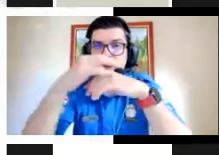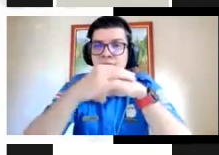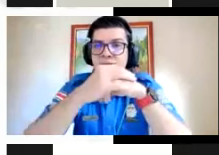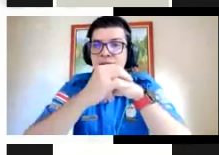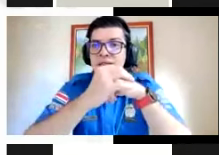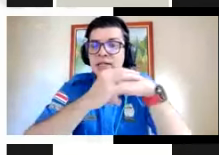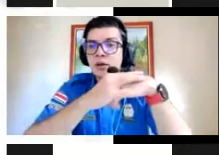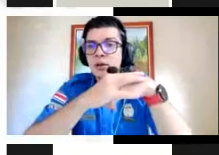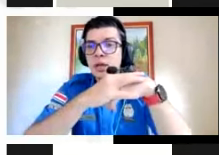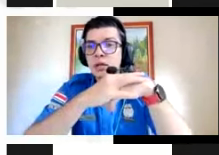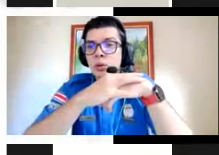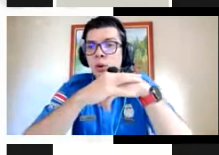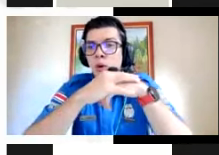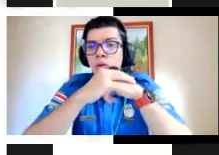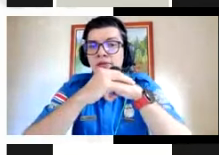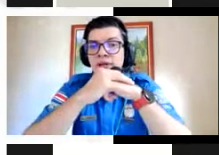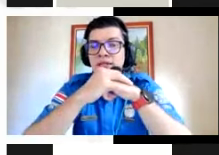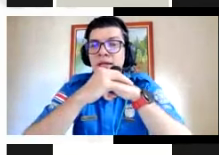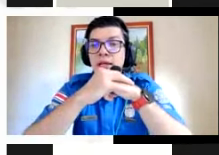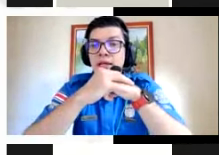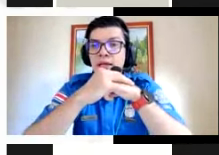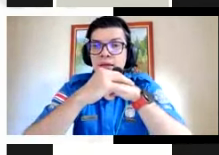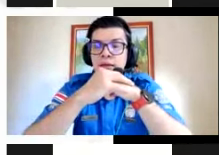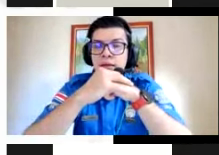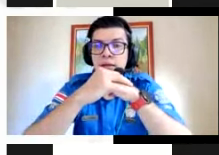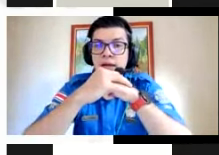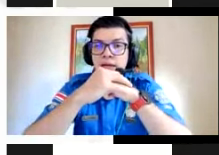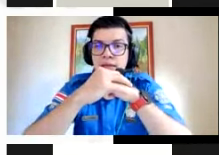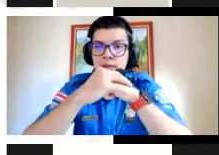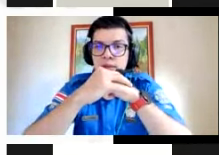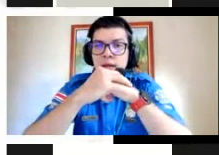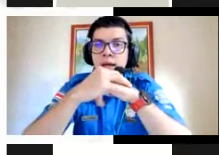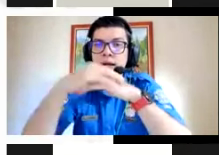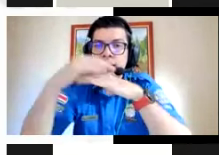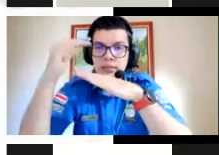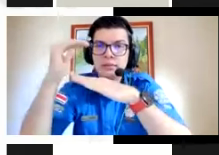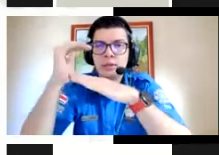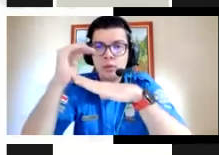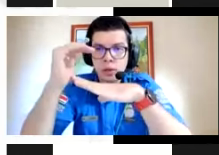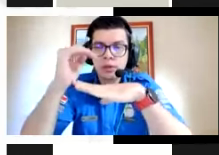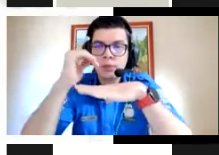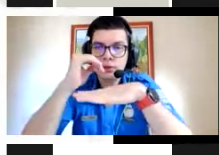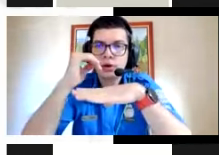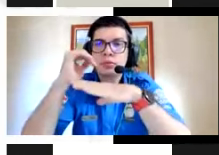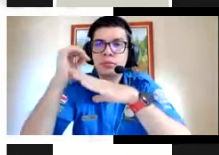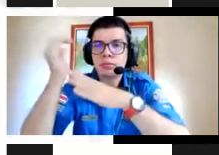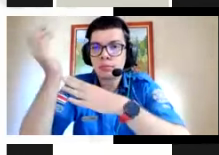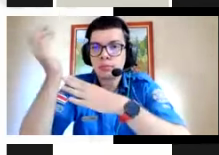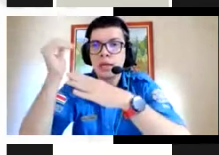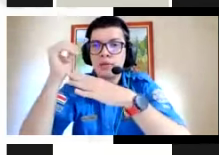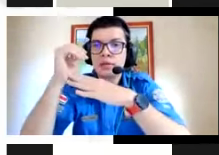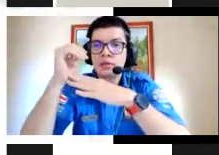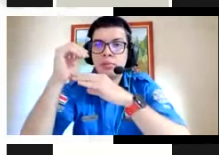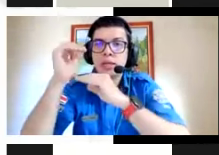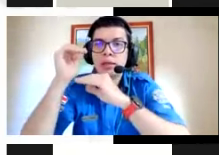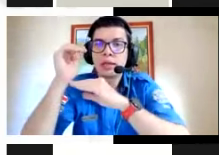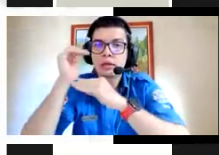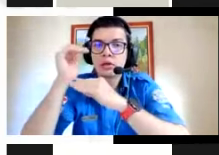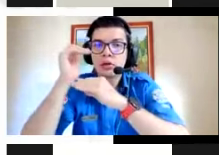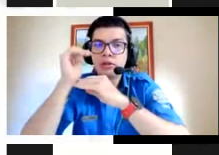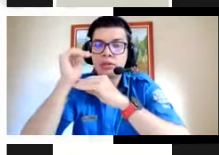cuenta, estén en contacto con una fase líquida de gas. El gas licuado de petróleo, de ahí viene su